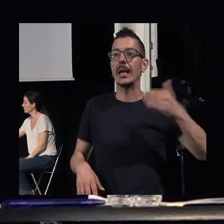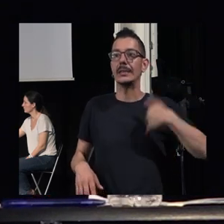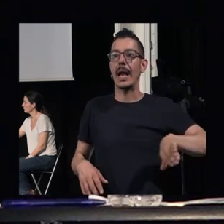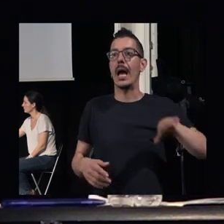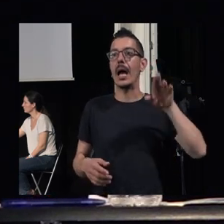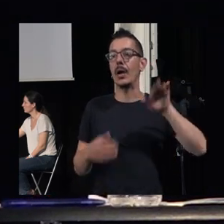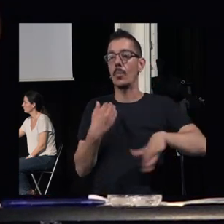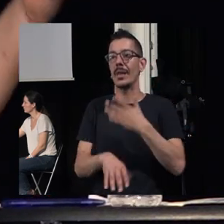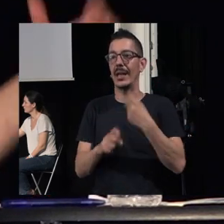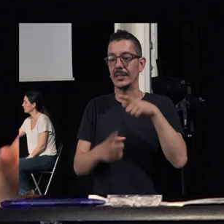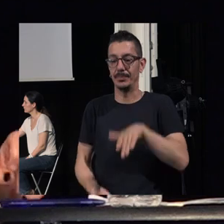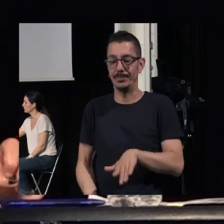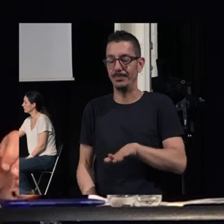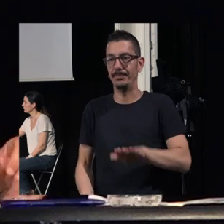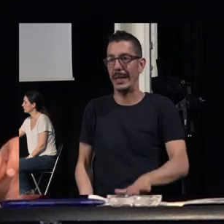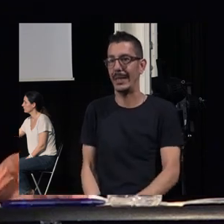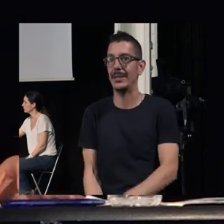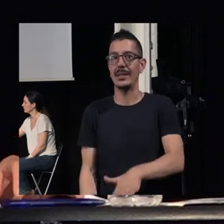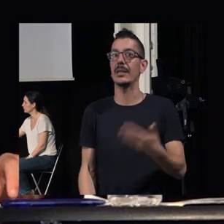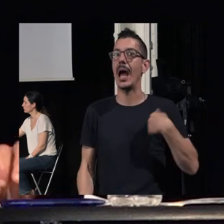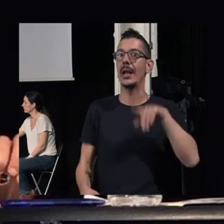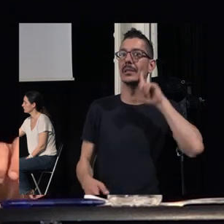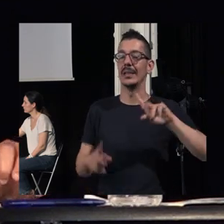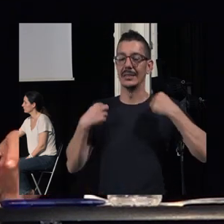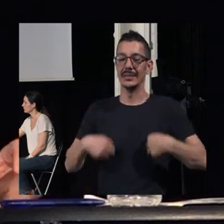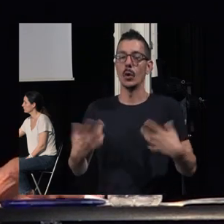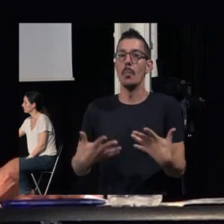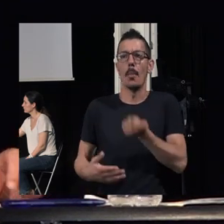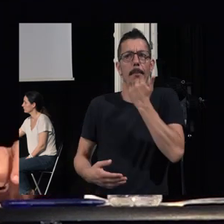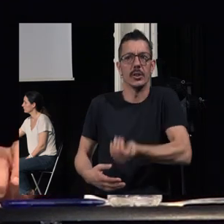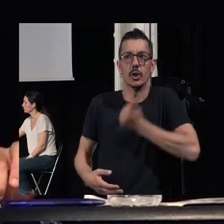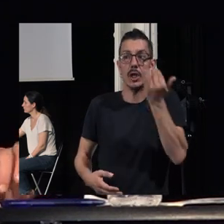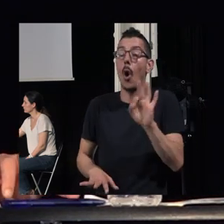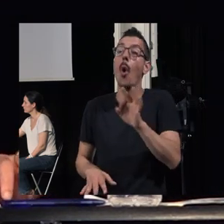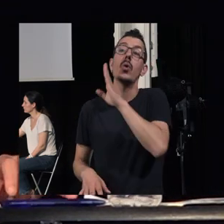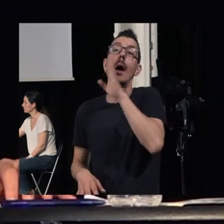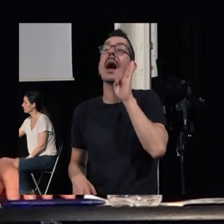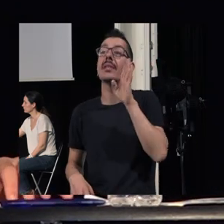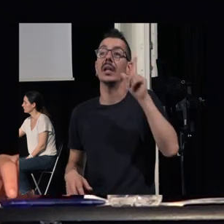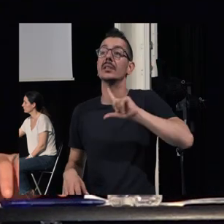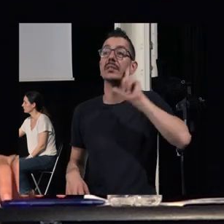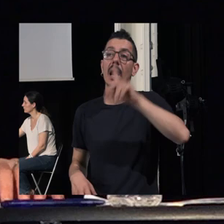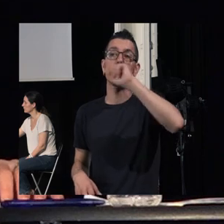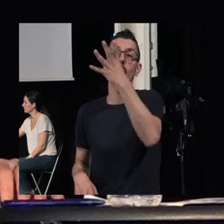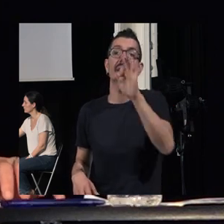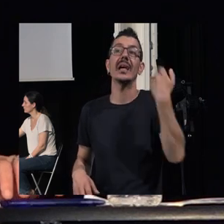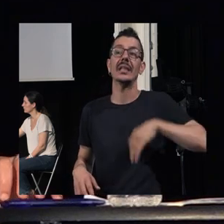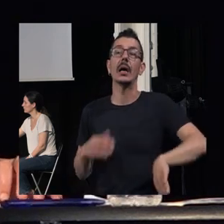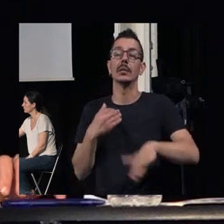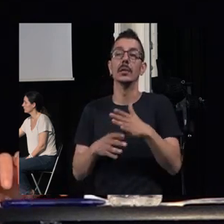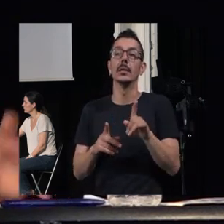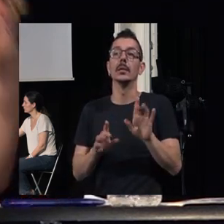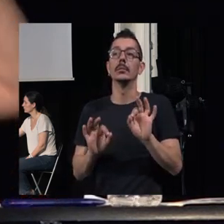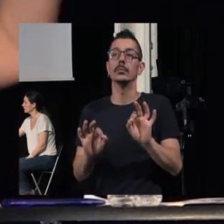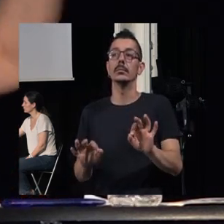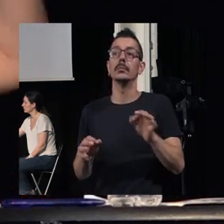o tener... ser una disidente sexual o ser una madre lesbiana con 40 años. Es decir, es un continuos estigmas